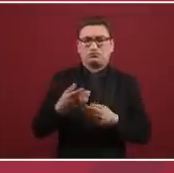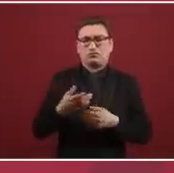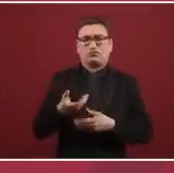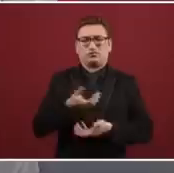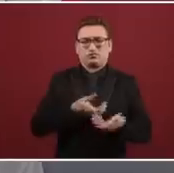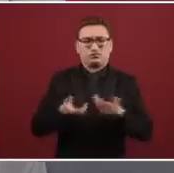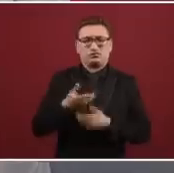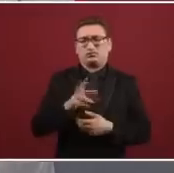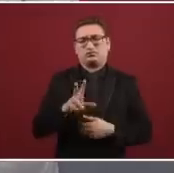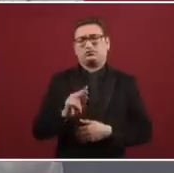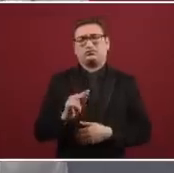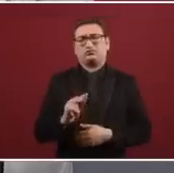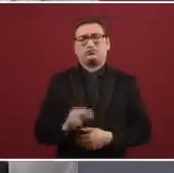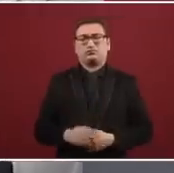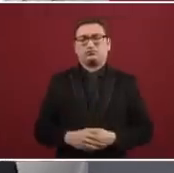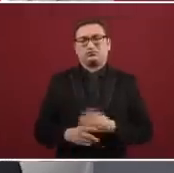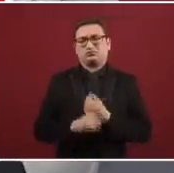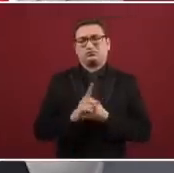Ayer,